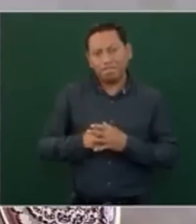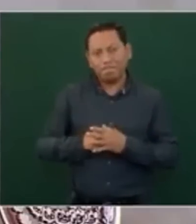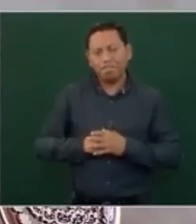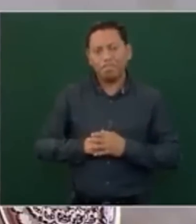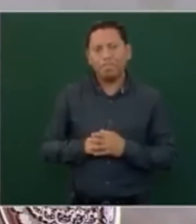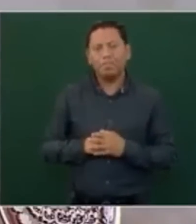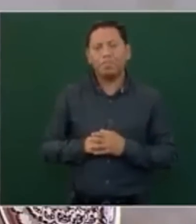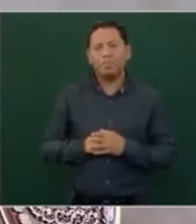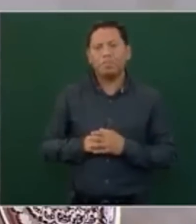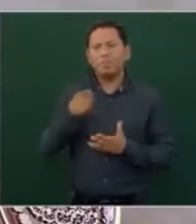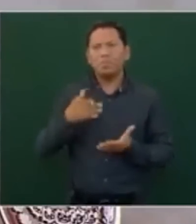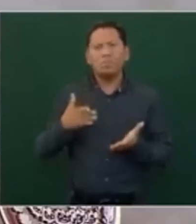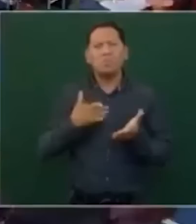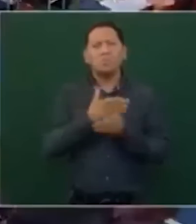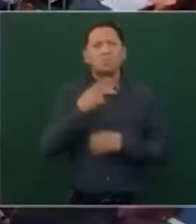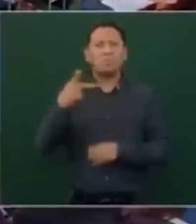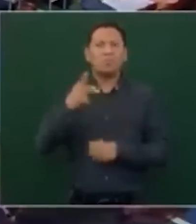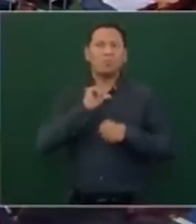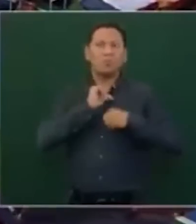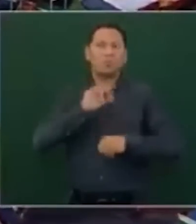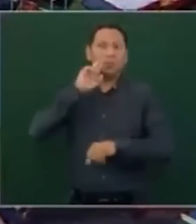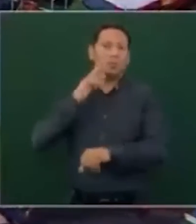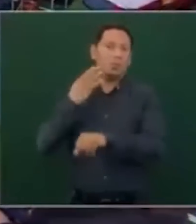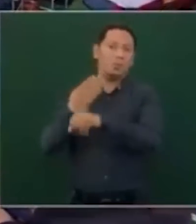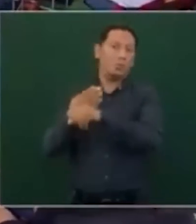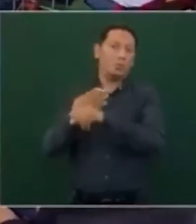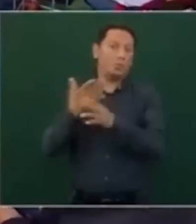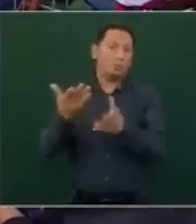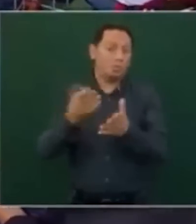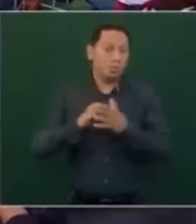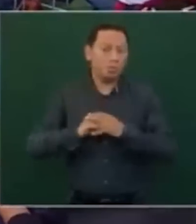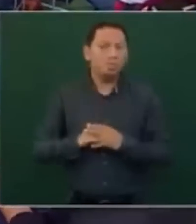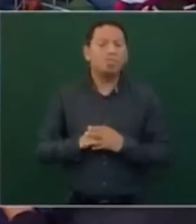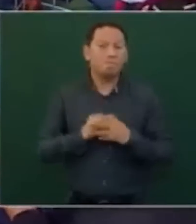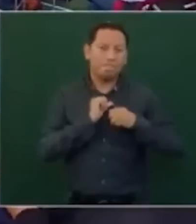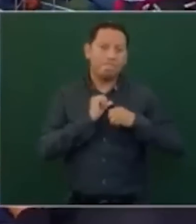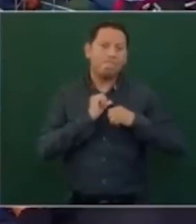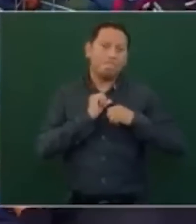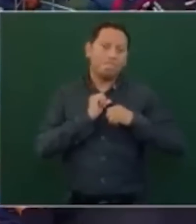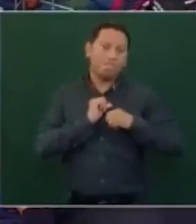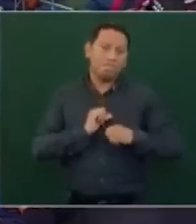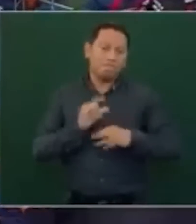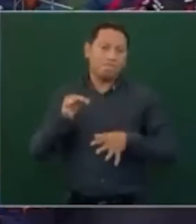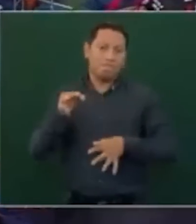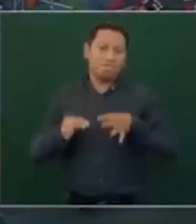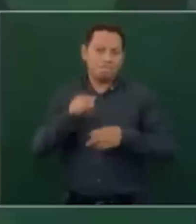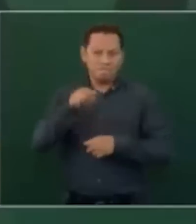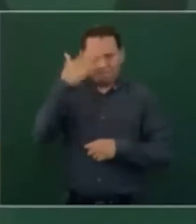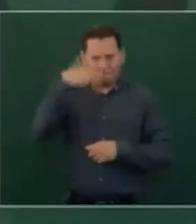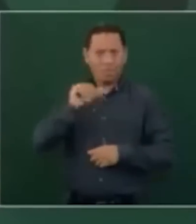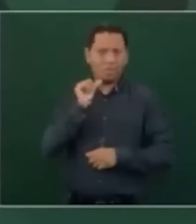en las facultades del poder legislativo. Lo que hicieron ayer pues